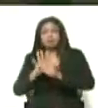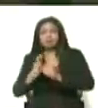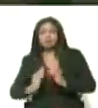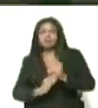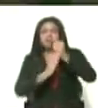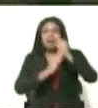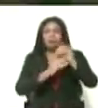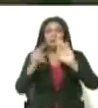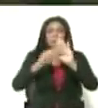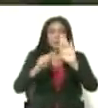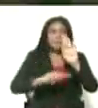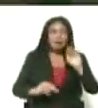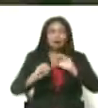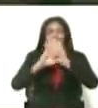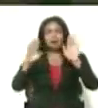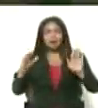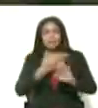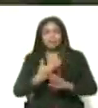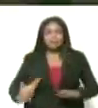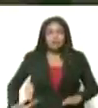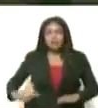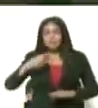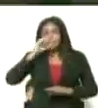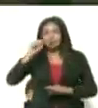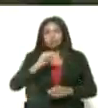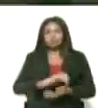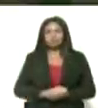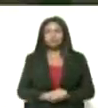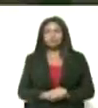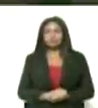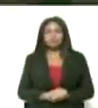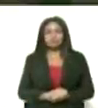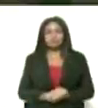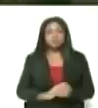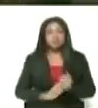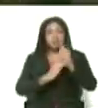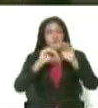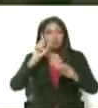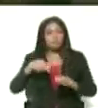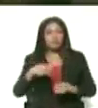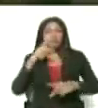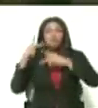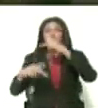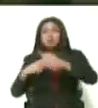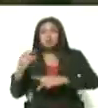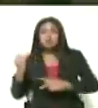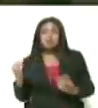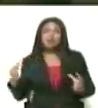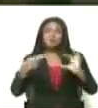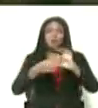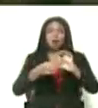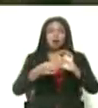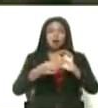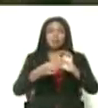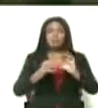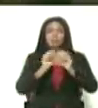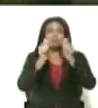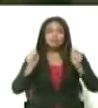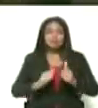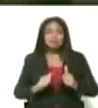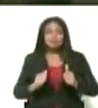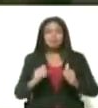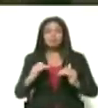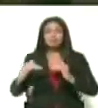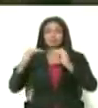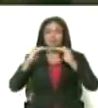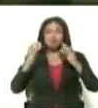por indicaciones muy claras del presidente Nicolás Maduro y guiados también por políticas articuladas al sistema multilateral